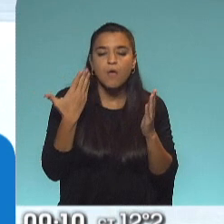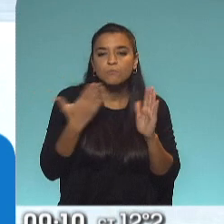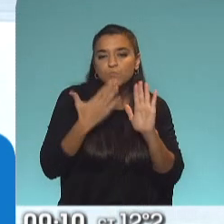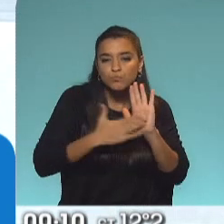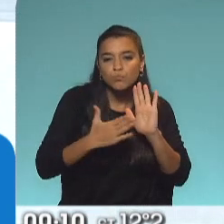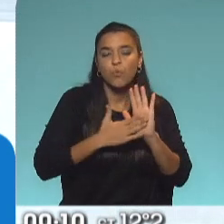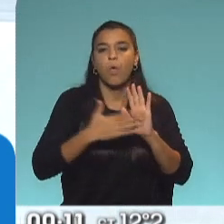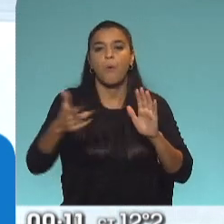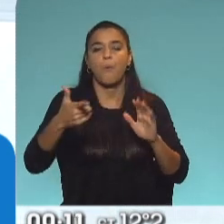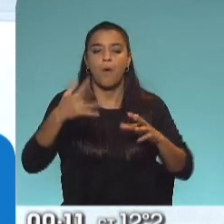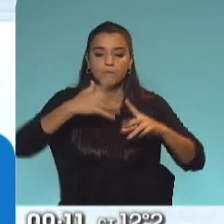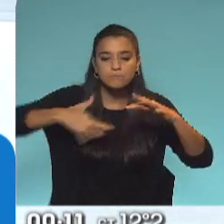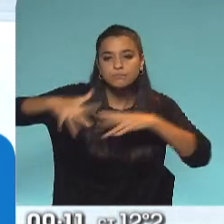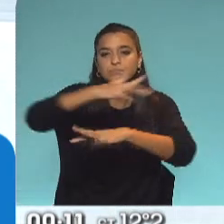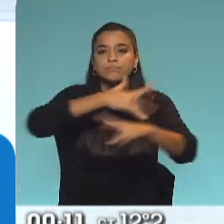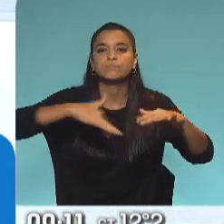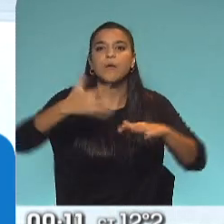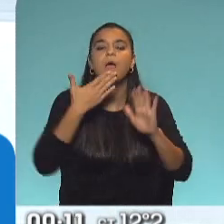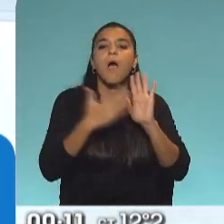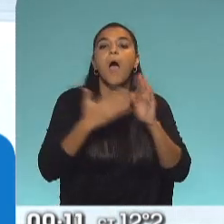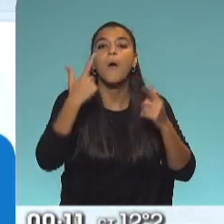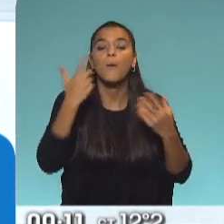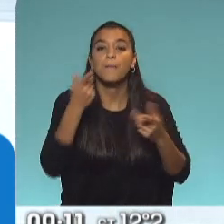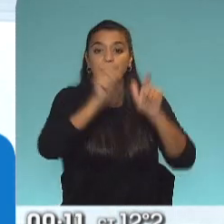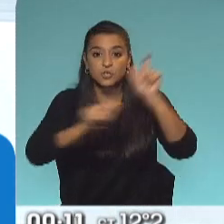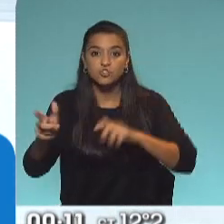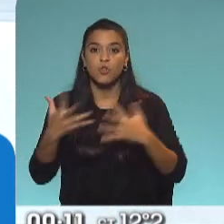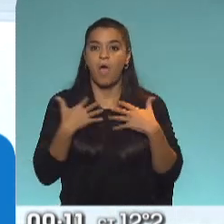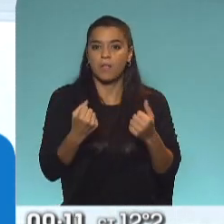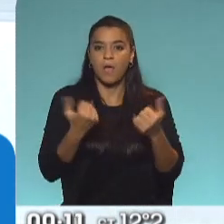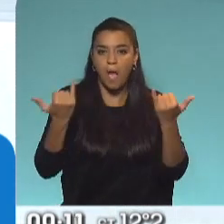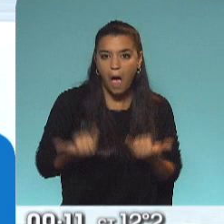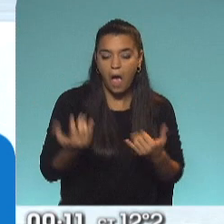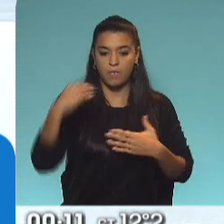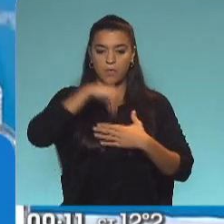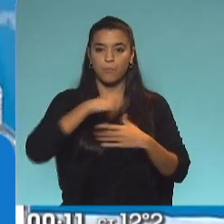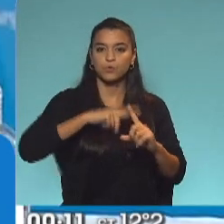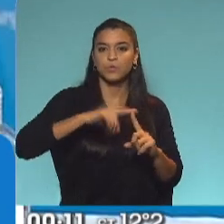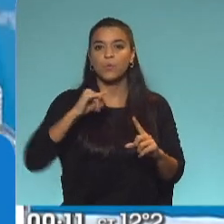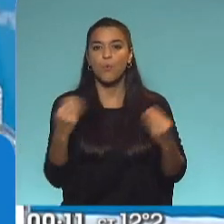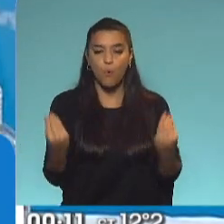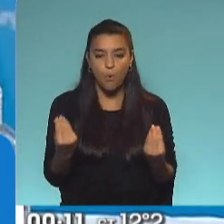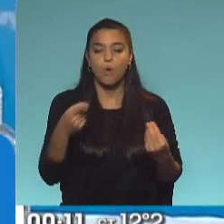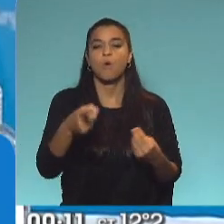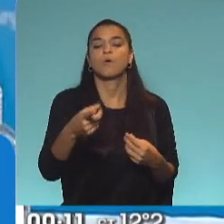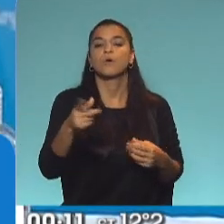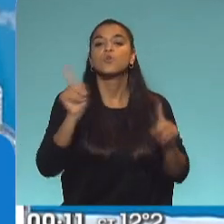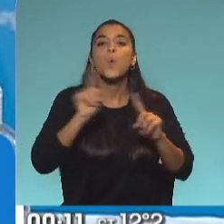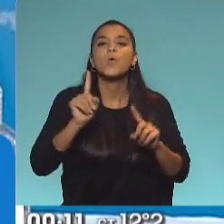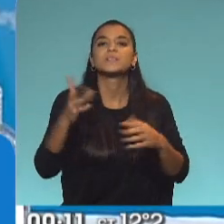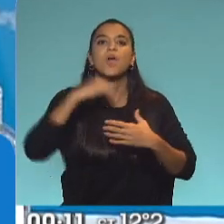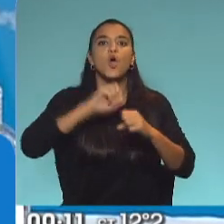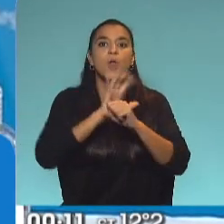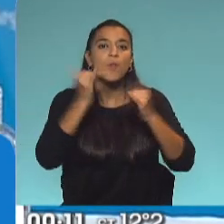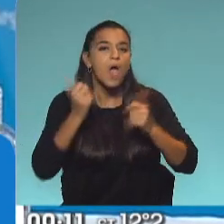puntos de alto tránsito para definir la proporción de personas con anticuerpos con serología positiva no es un estudio diagnóstico y